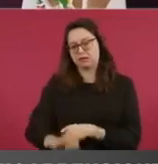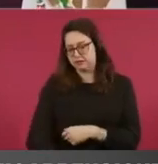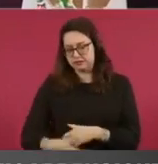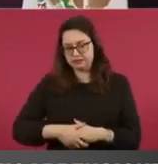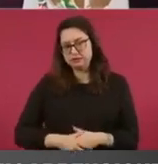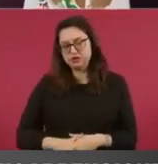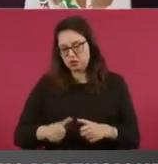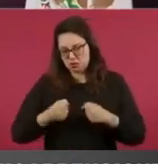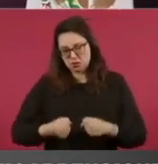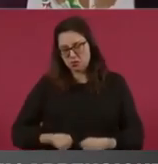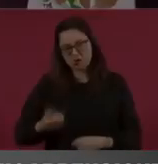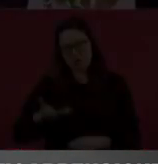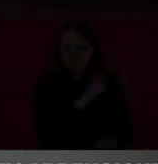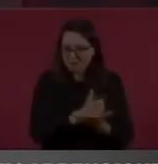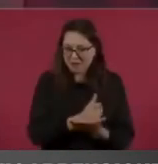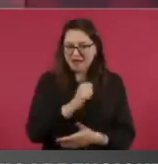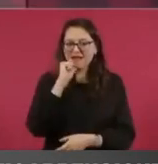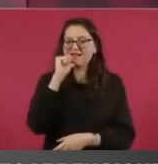presupuesto.